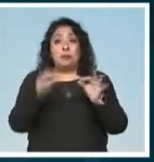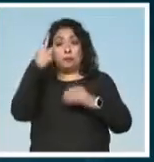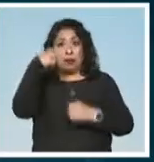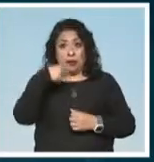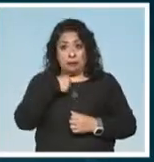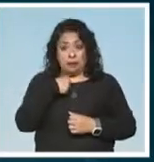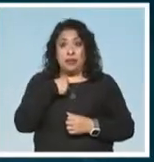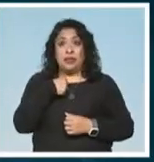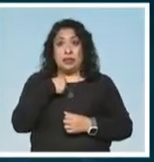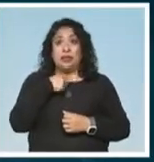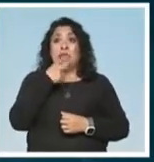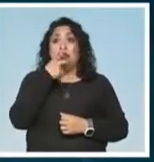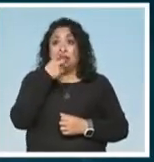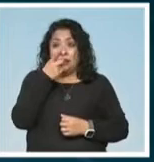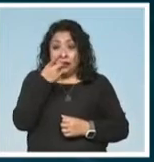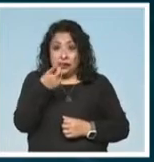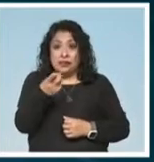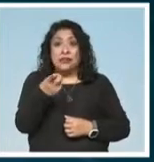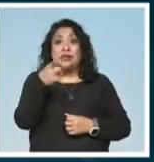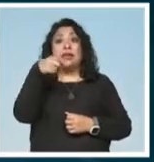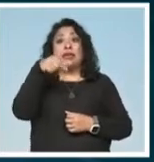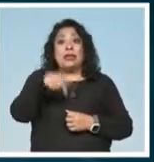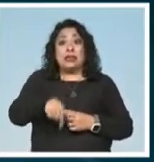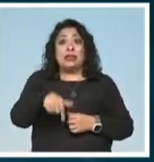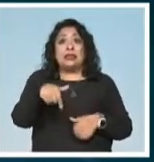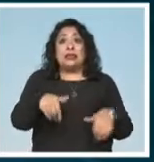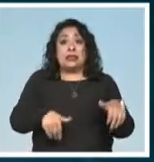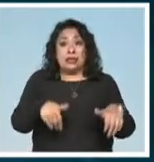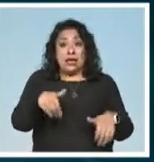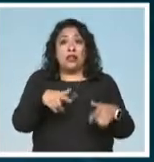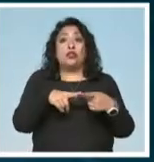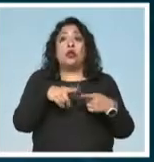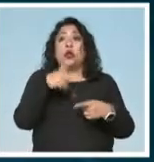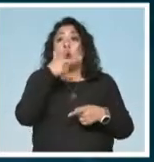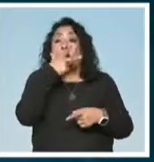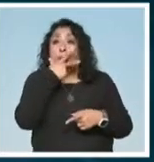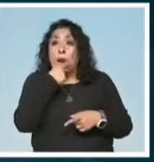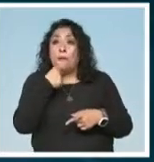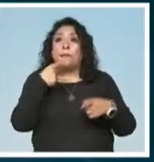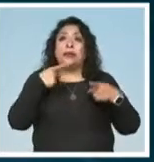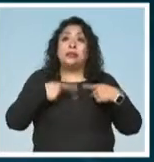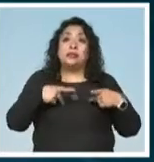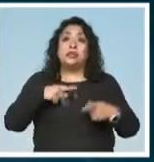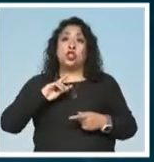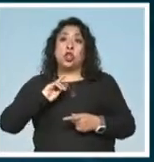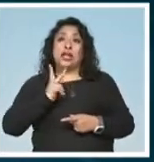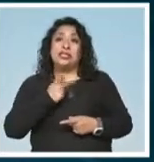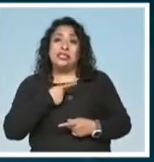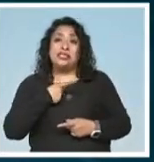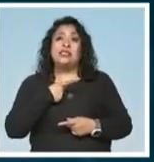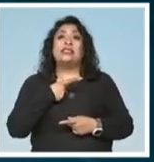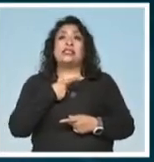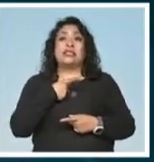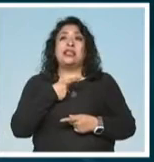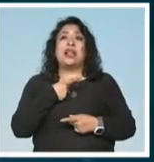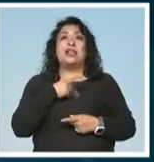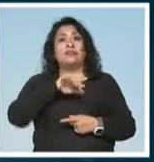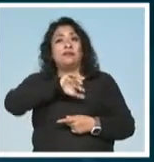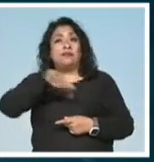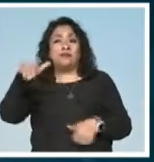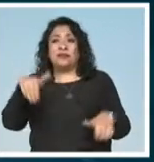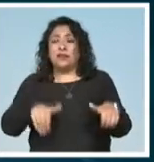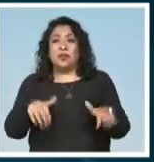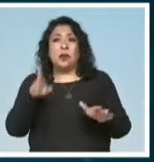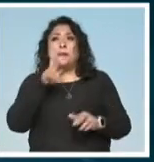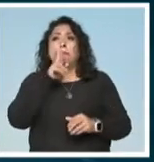decir, TERFs en el teatro, hombres y personas trans excluyentes en el teatro,